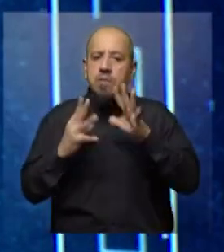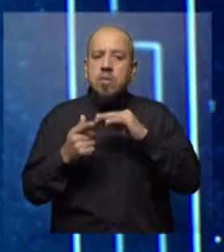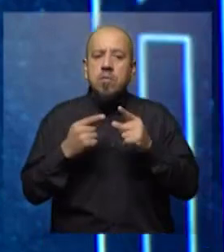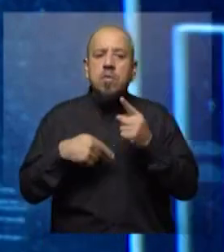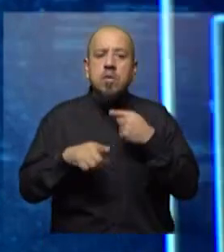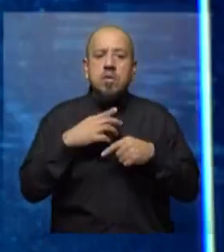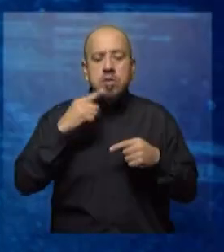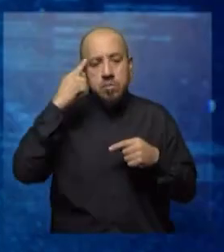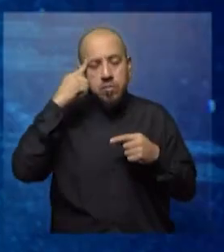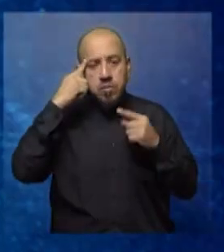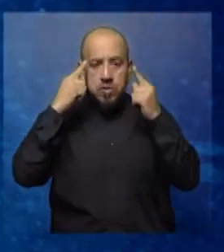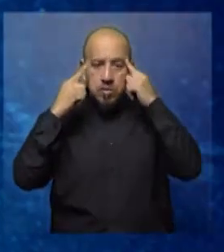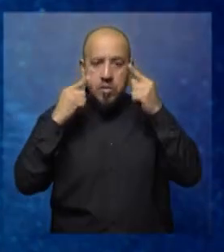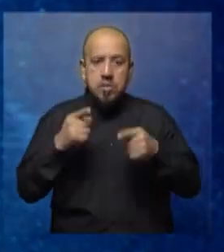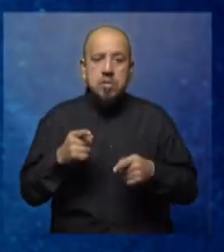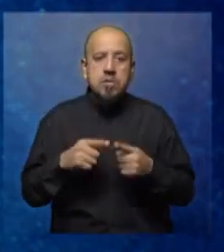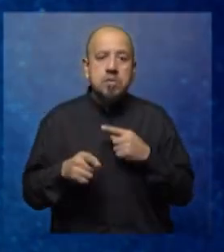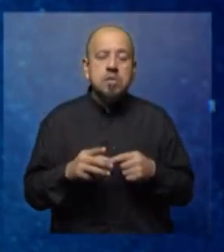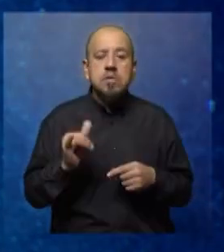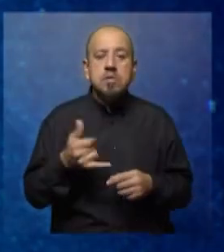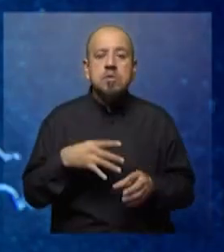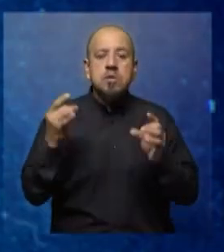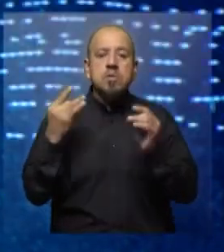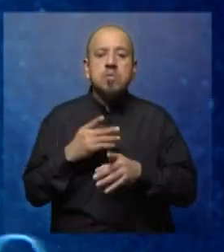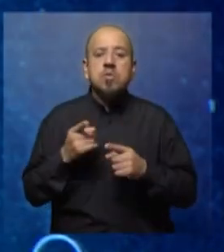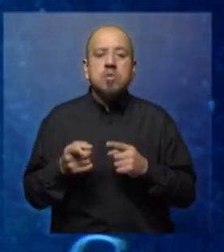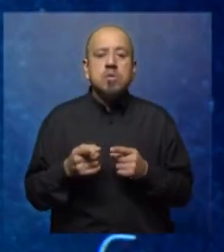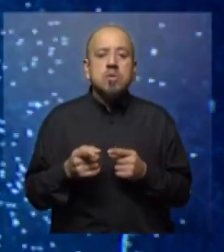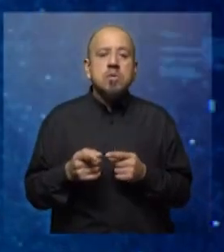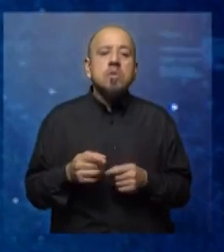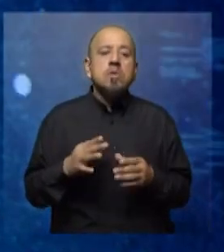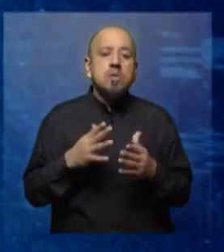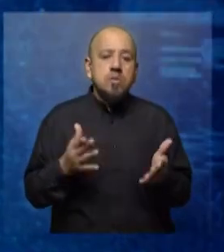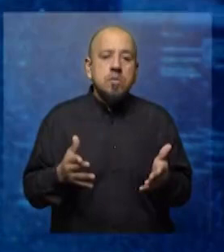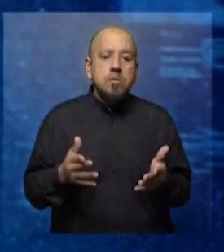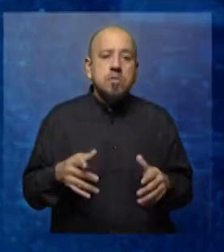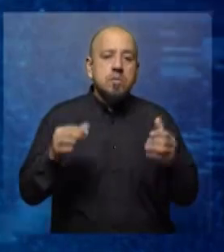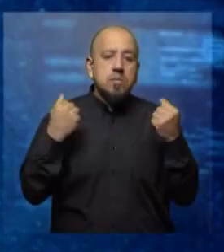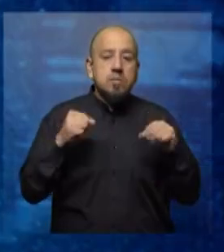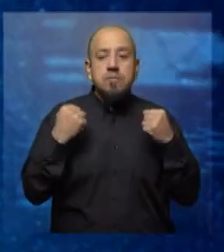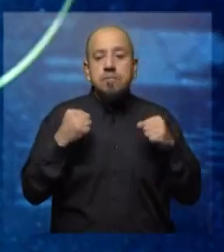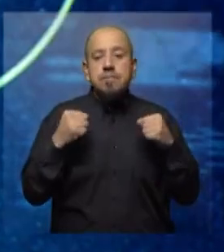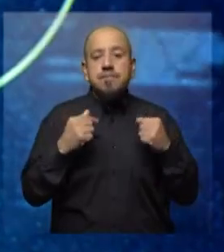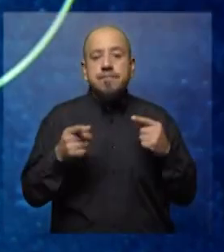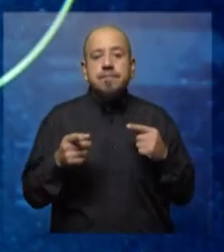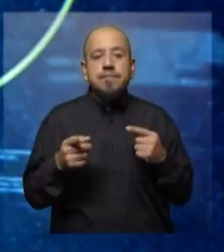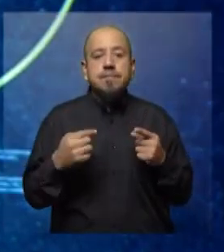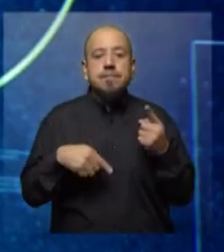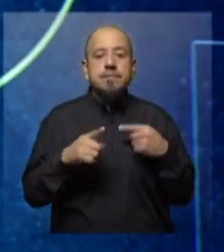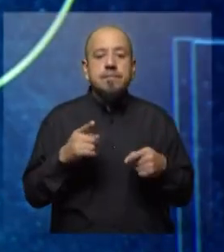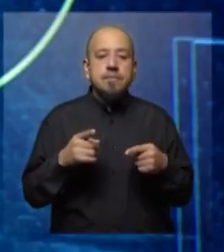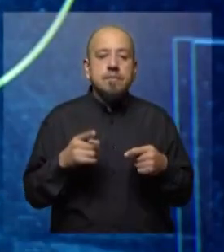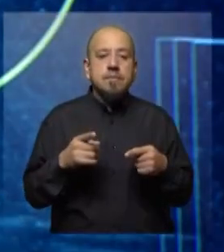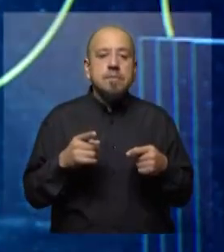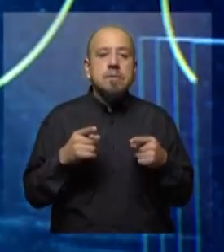un conjunto de creencias que consideramos acabados y perfectos Bueno a través de la práctica a través de los ejemplos que eso es lo que